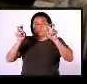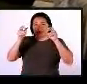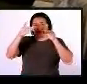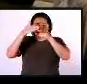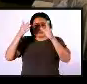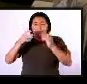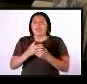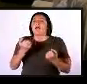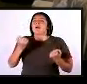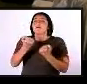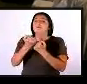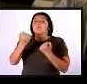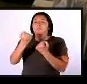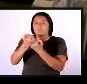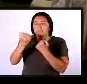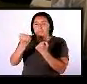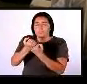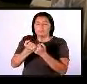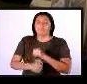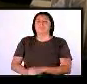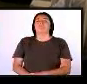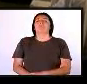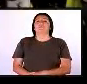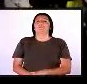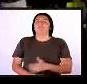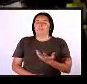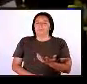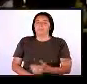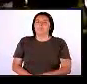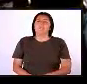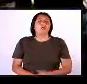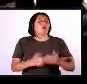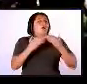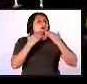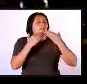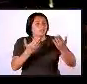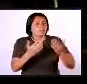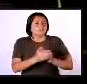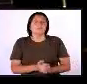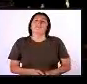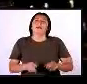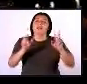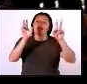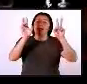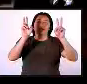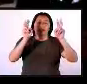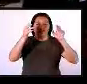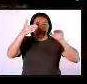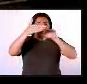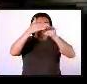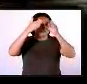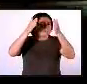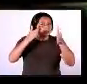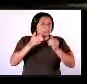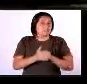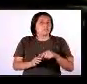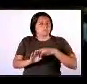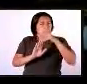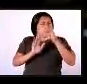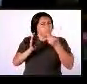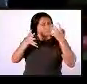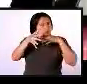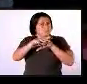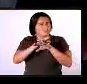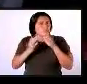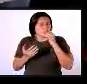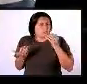Sin Barreras. Y ya saben, apoyar y apoyar, y lo sabes. Agradecerle al programa Sin Barreras, y de verdad necesitamos